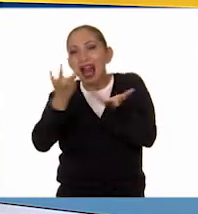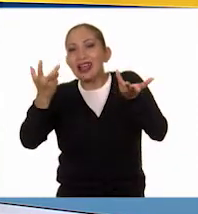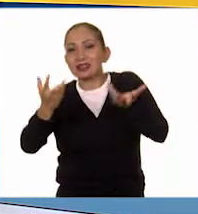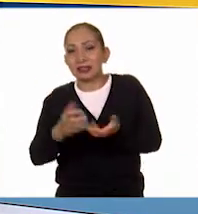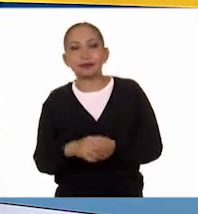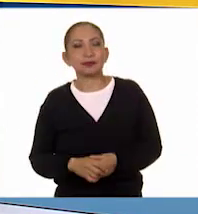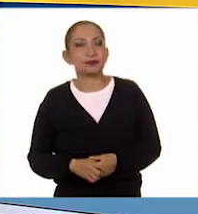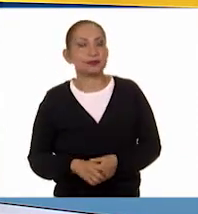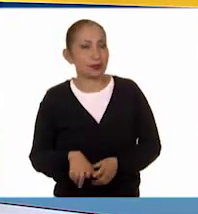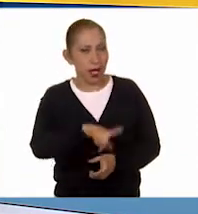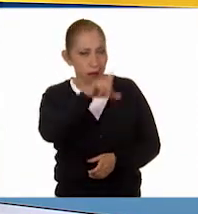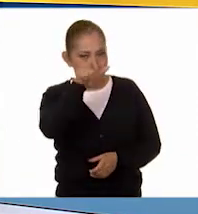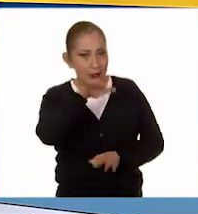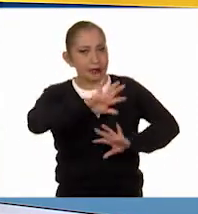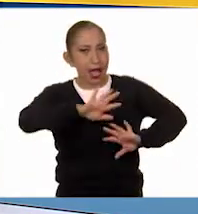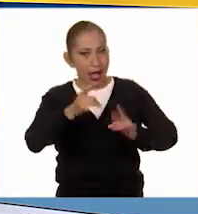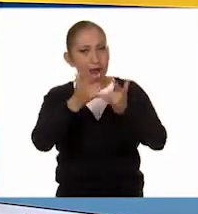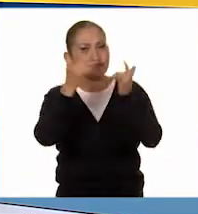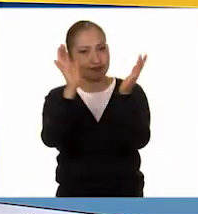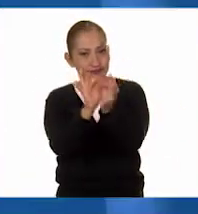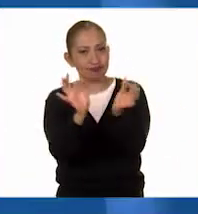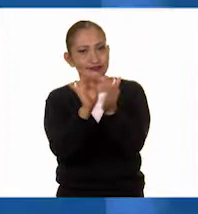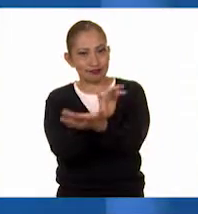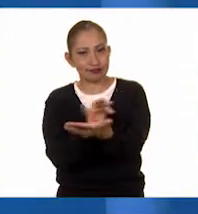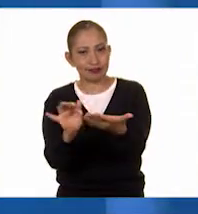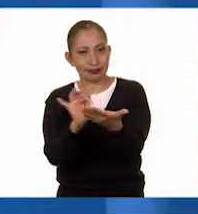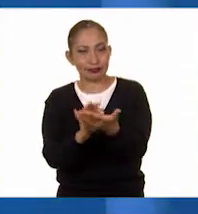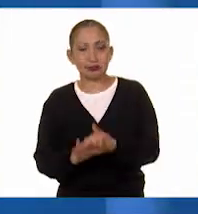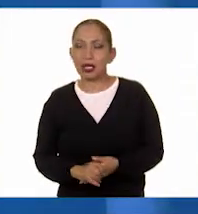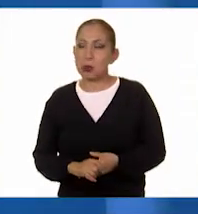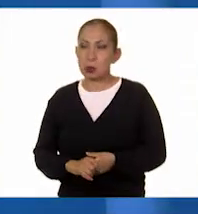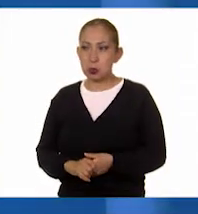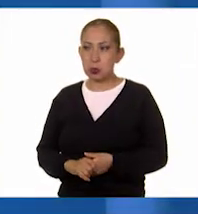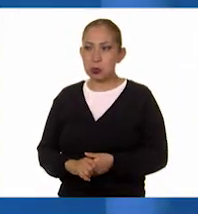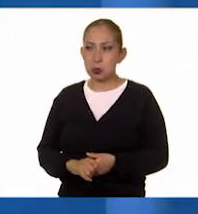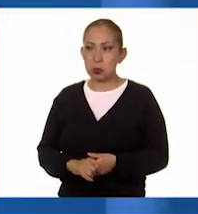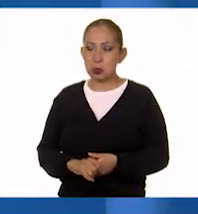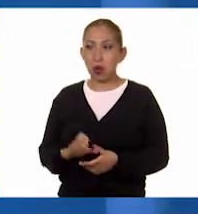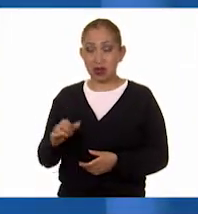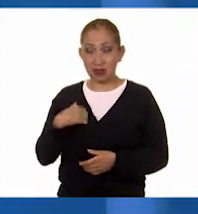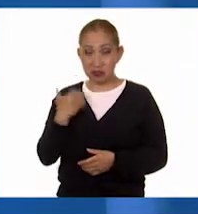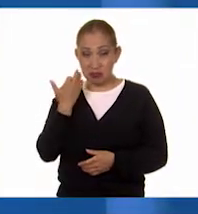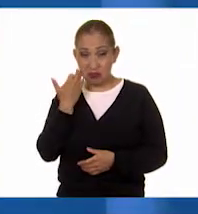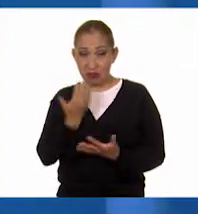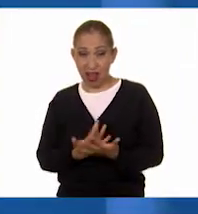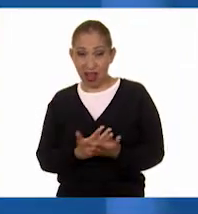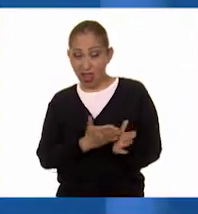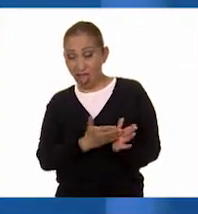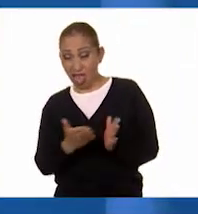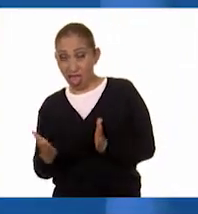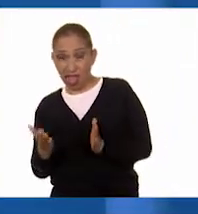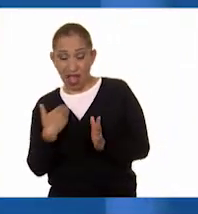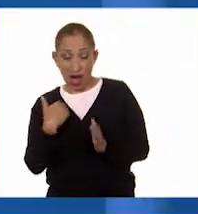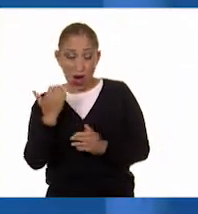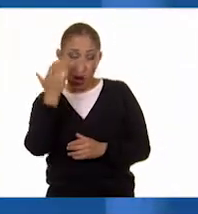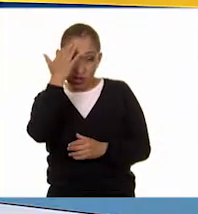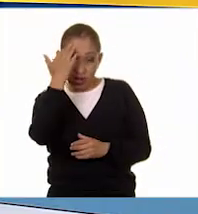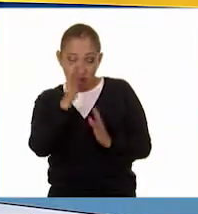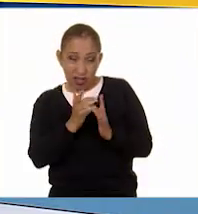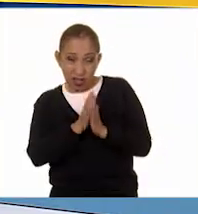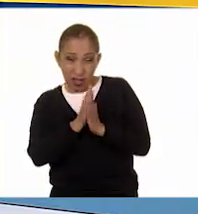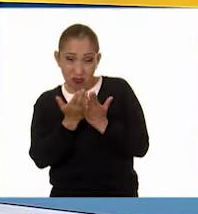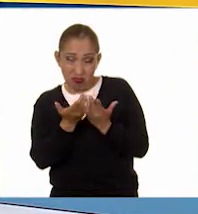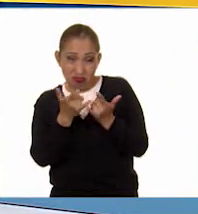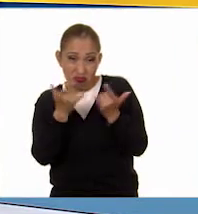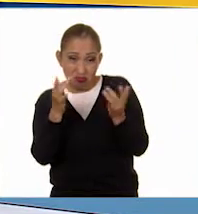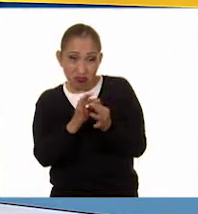cabo. Luego leeremos el cuento. ¿De verdad tendremos que esperar tanto para conocer el cuento, Gaby?